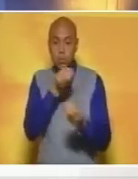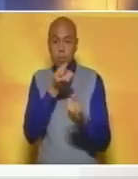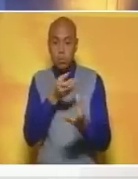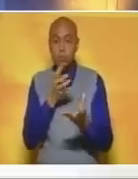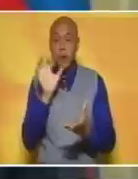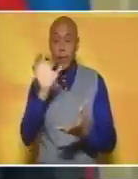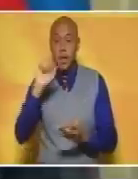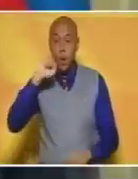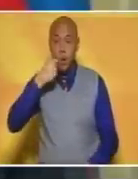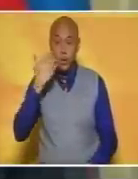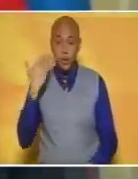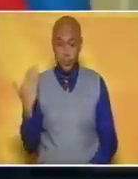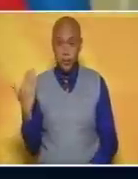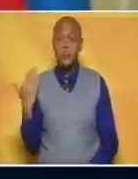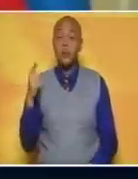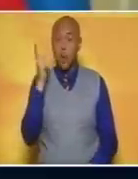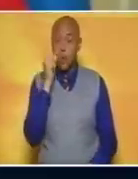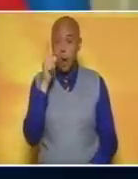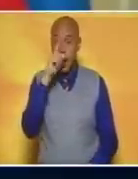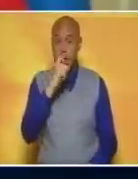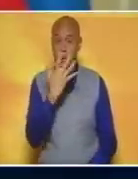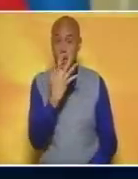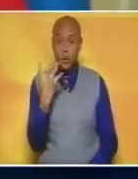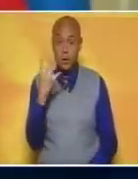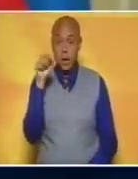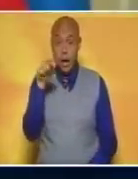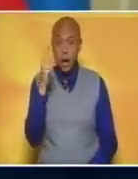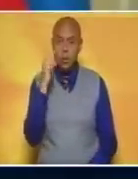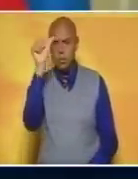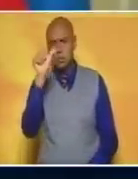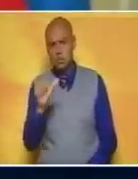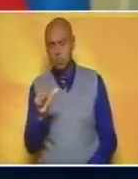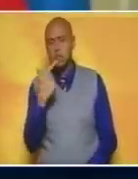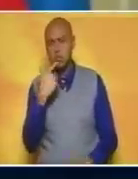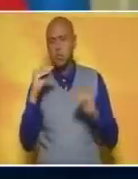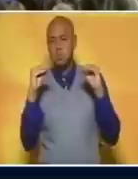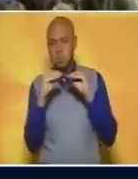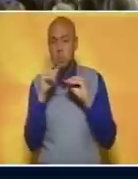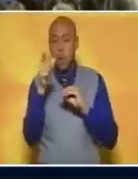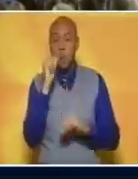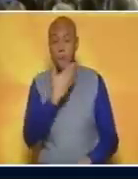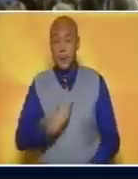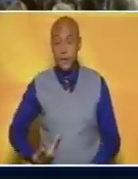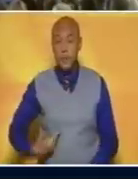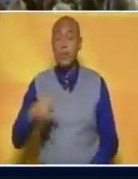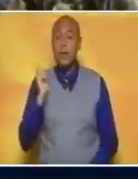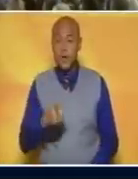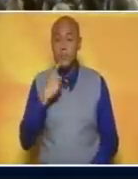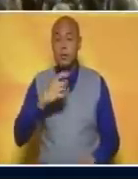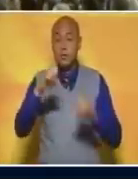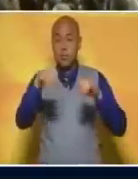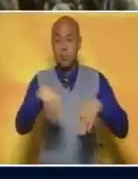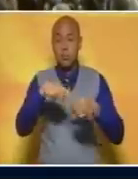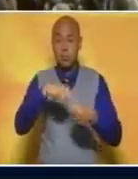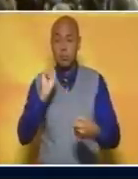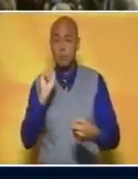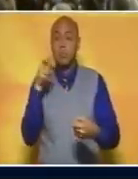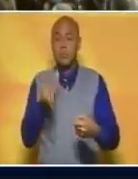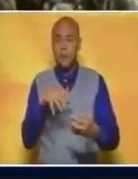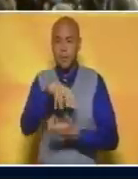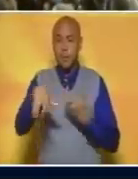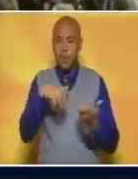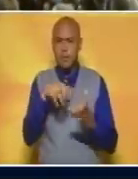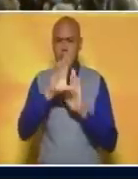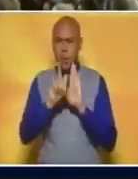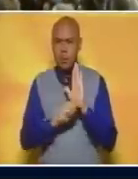nación. Medvedev, de 54 años, consideró correcto que el actual ejecutivo presente la renuncia tras las modificaciones en la